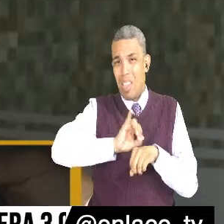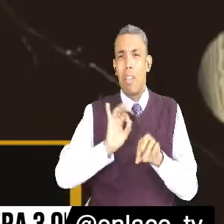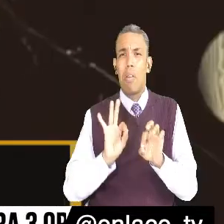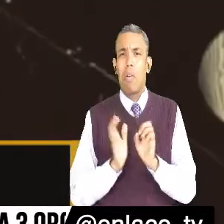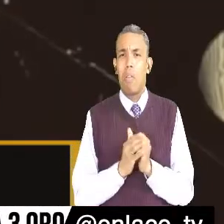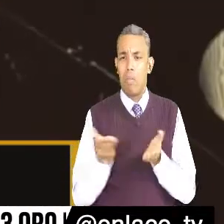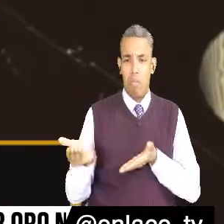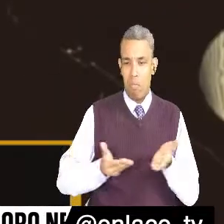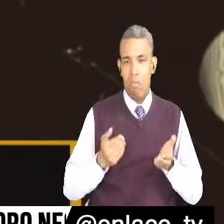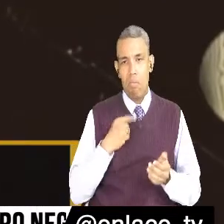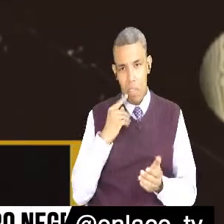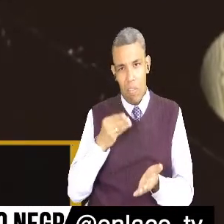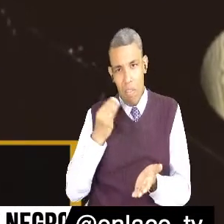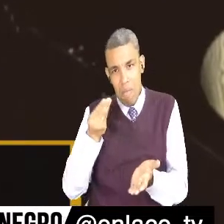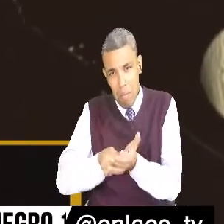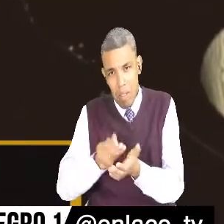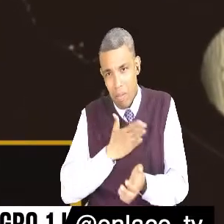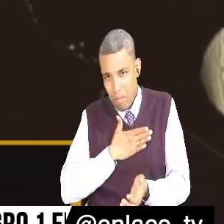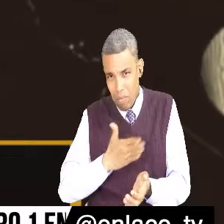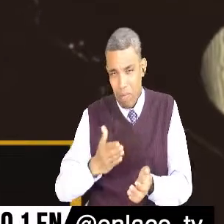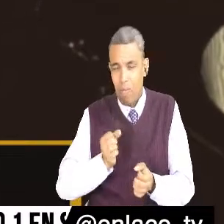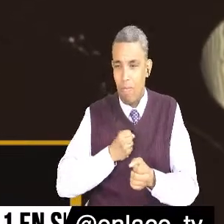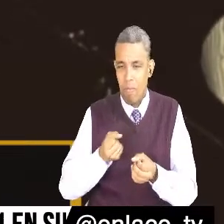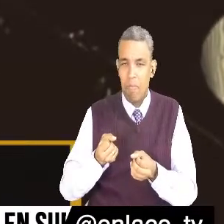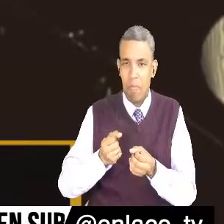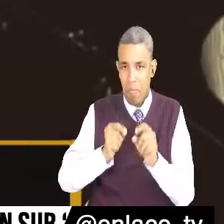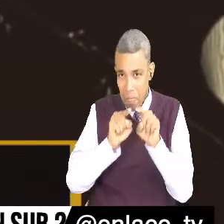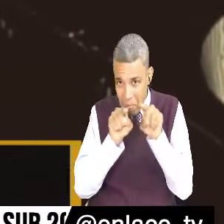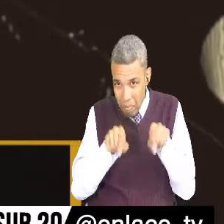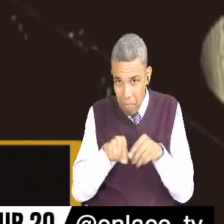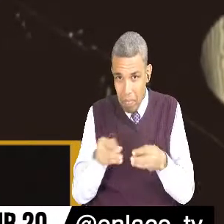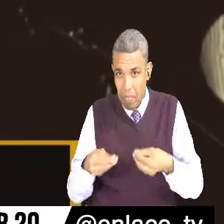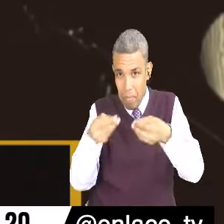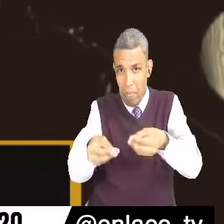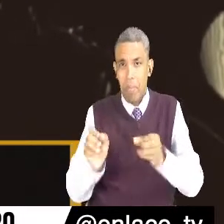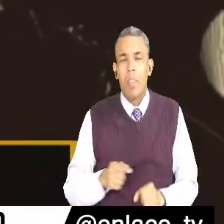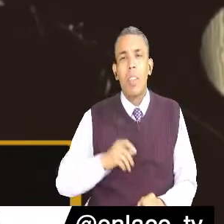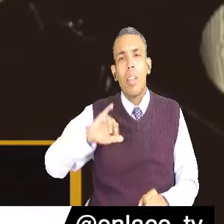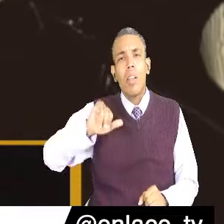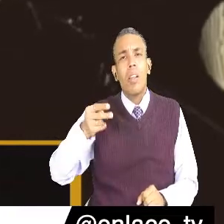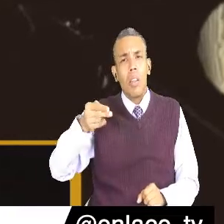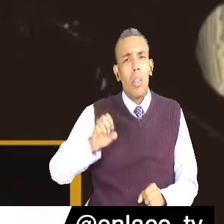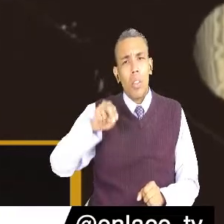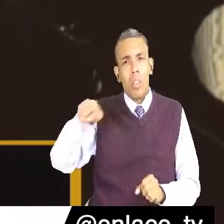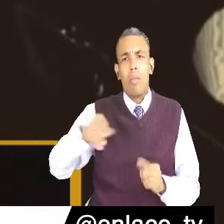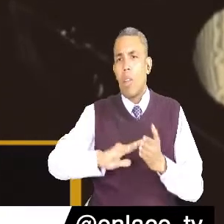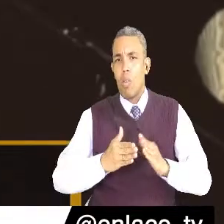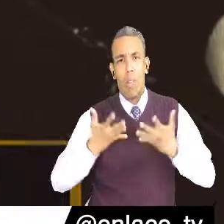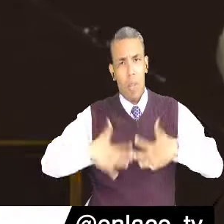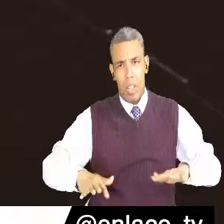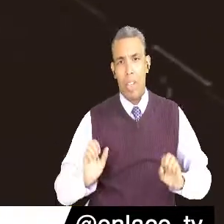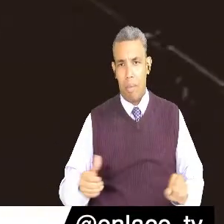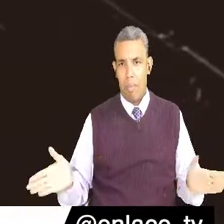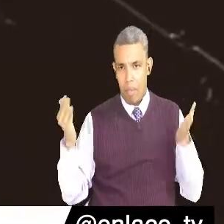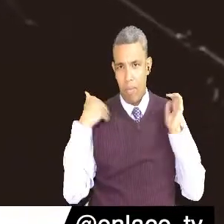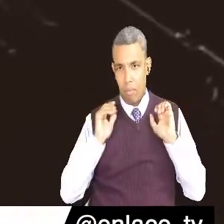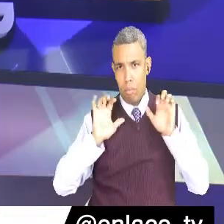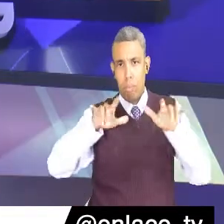todos ustedes. La invitación va dirigida a la comunidad cristiana para este encuentro con Giancarlo en el Coliseo Cubierto de la Escuela Normal Superior Cristo